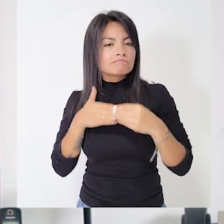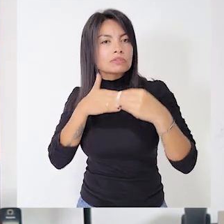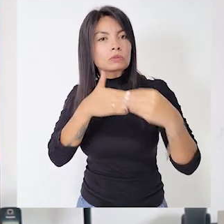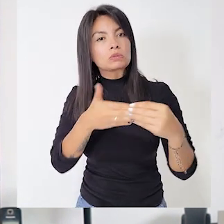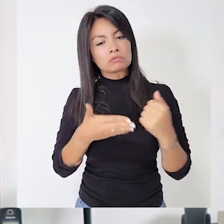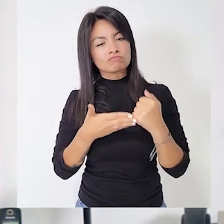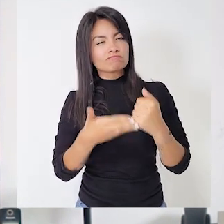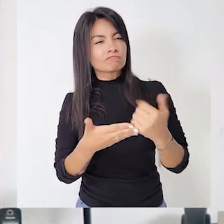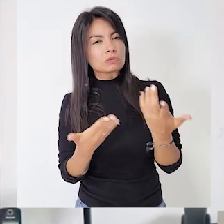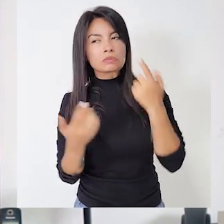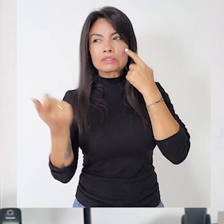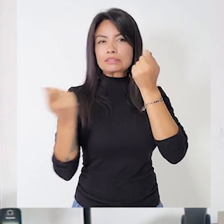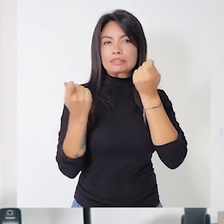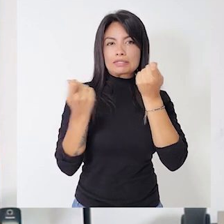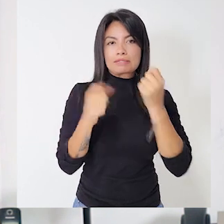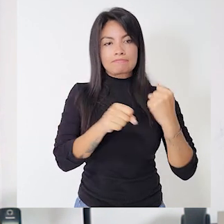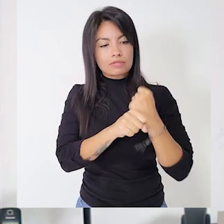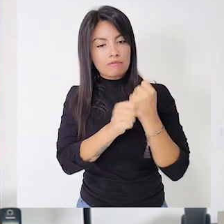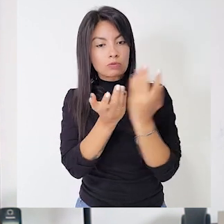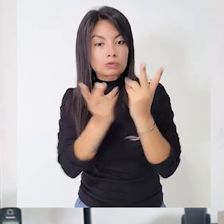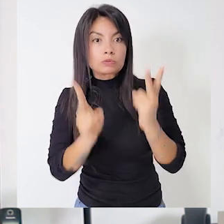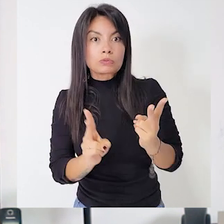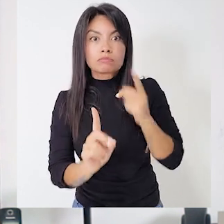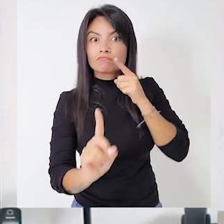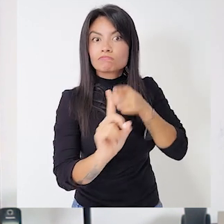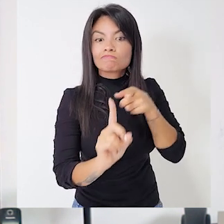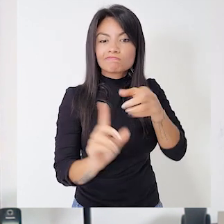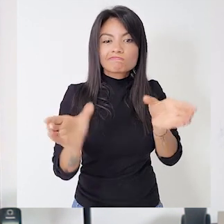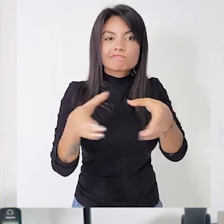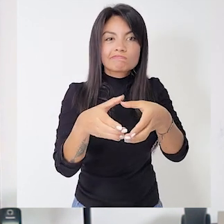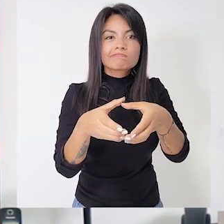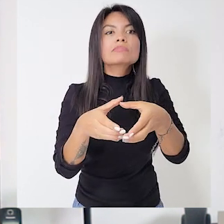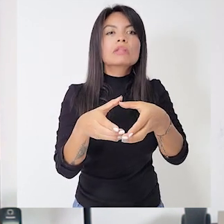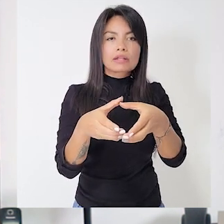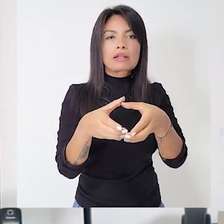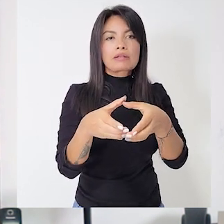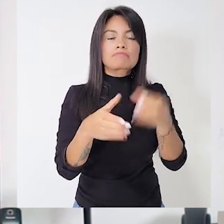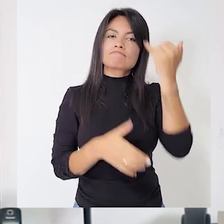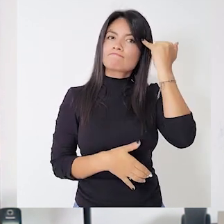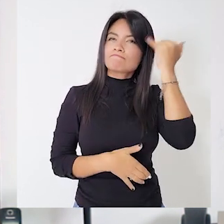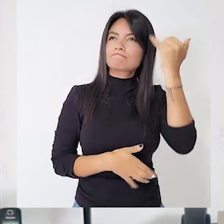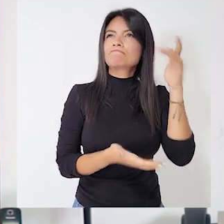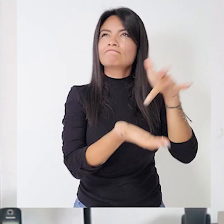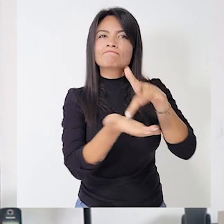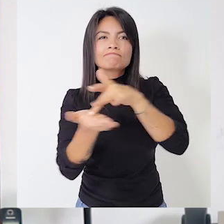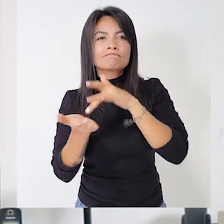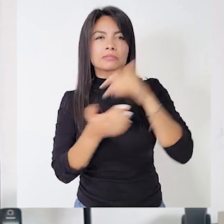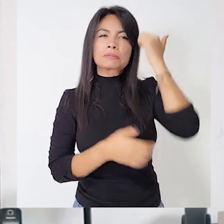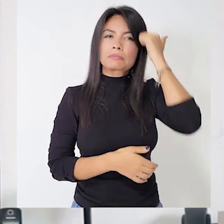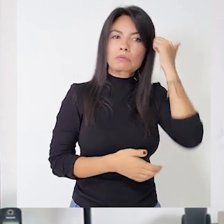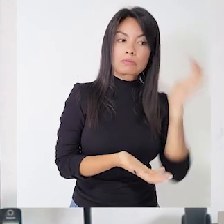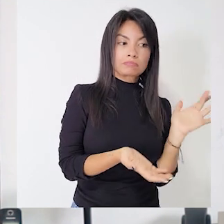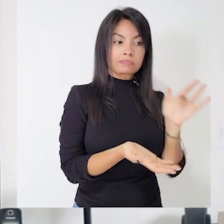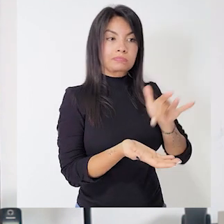que permiten racionalizar el trabajo de los estudiantes en clase, con la